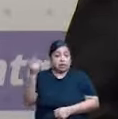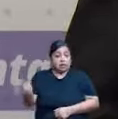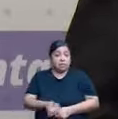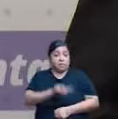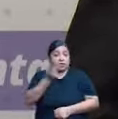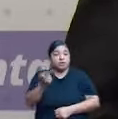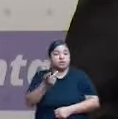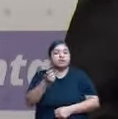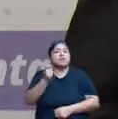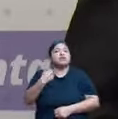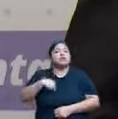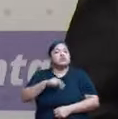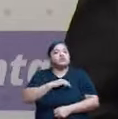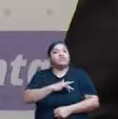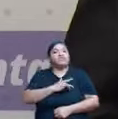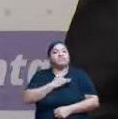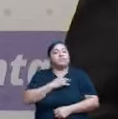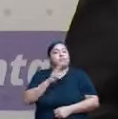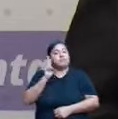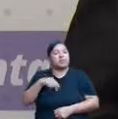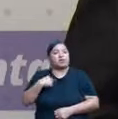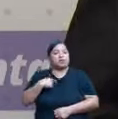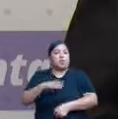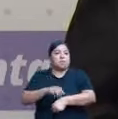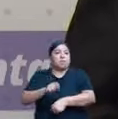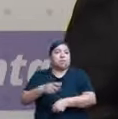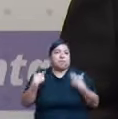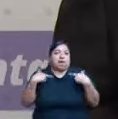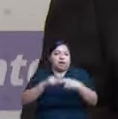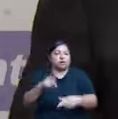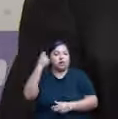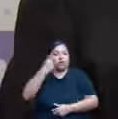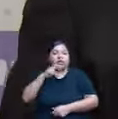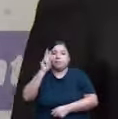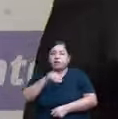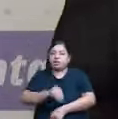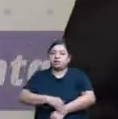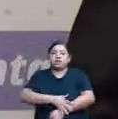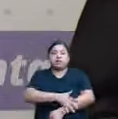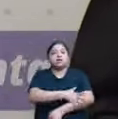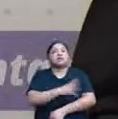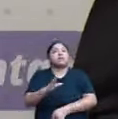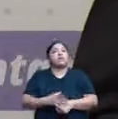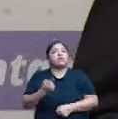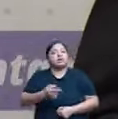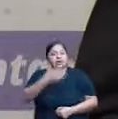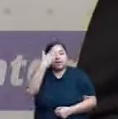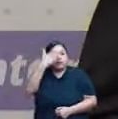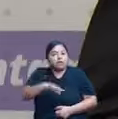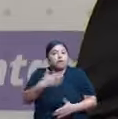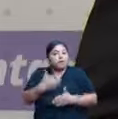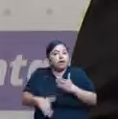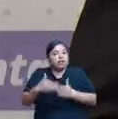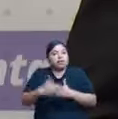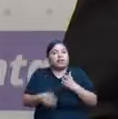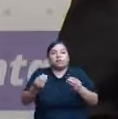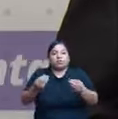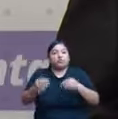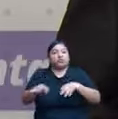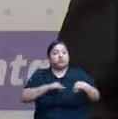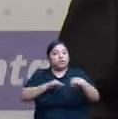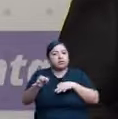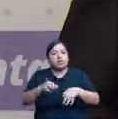que realmente nos mueve como maestra jubilada, decirles que tenemos que trabajar mucho, que tenemos que hacer pláticas en